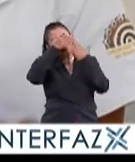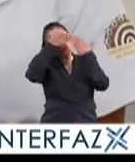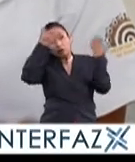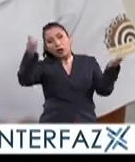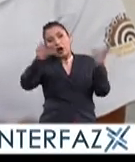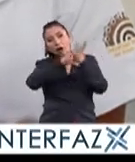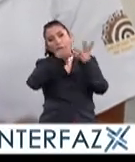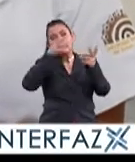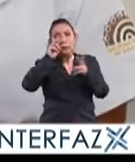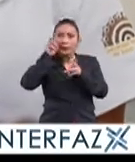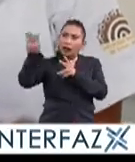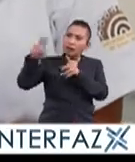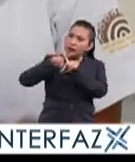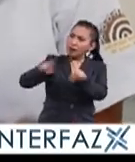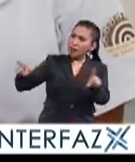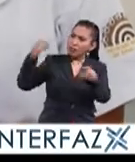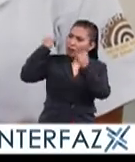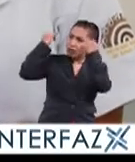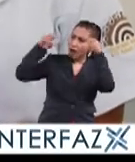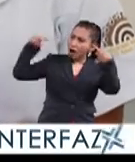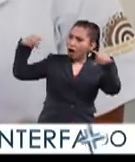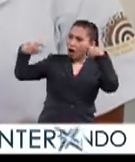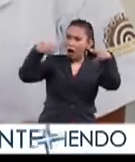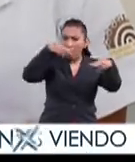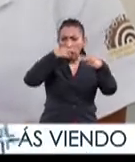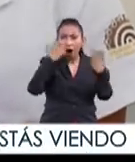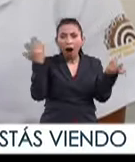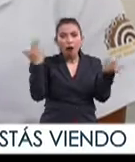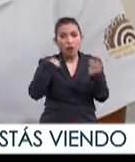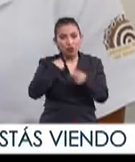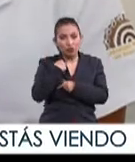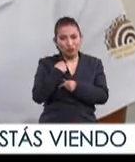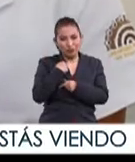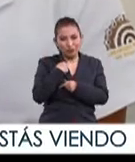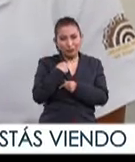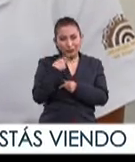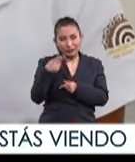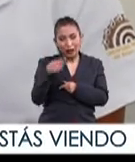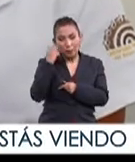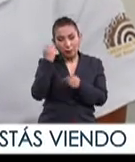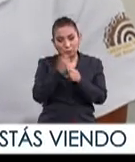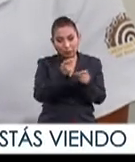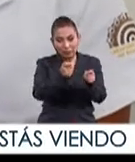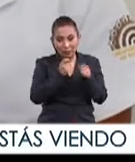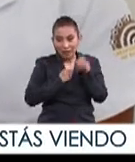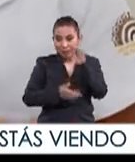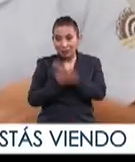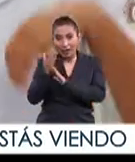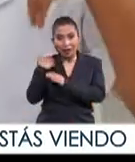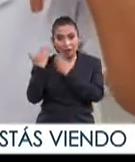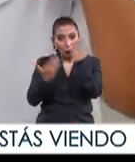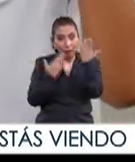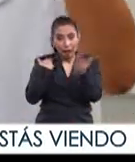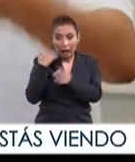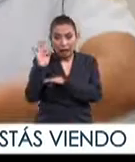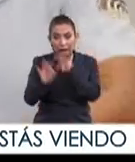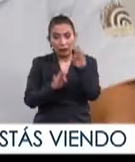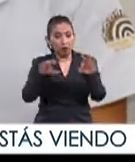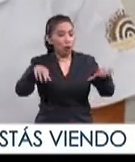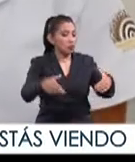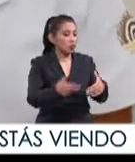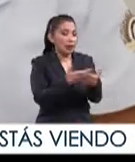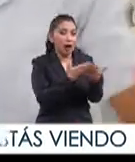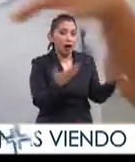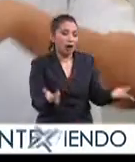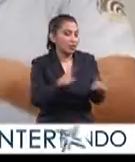las cosas las empiezas a ver desde diferentes enfoques. Entonces, cuando tienes estas oportunidades, el trato que le das a la comunidad